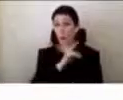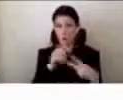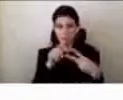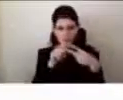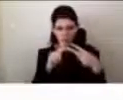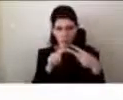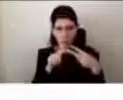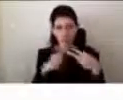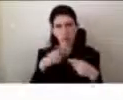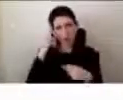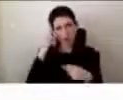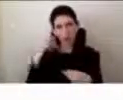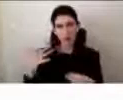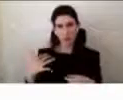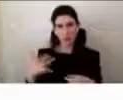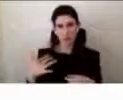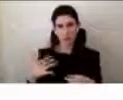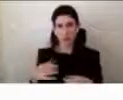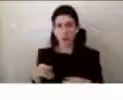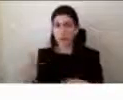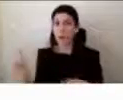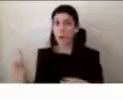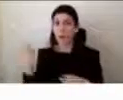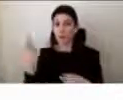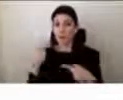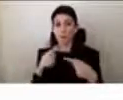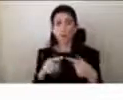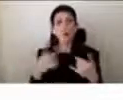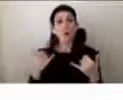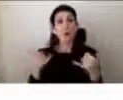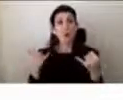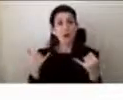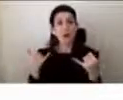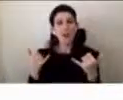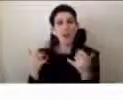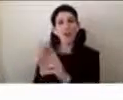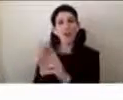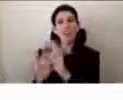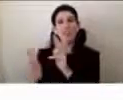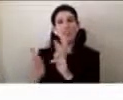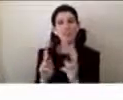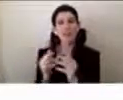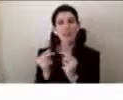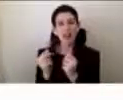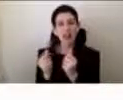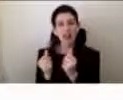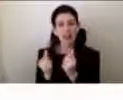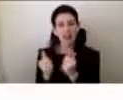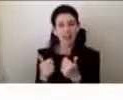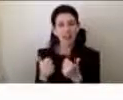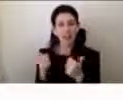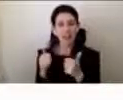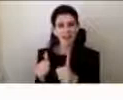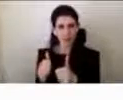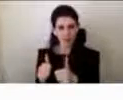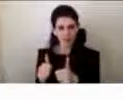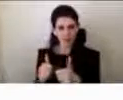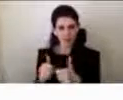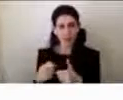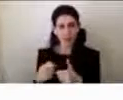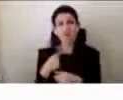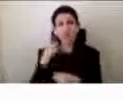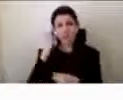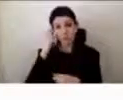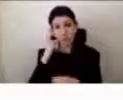parecen relevantes. Lo primero es en torno al juego y la interacción de buena calidad, ¿sí? Soy de aquellos que considera